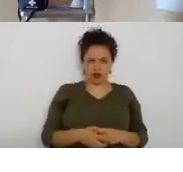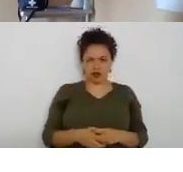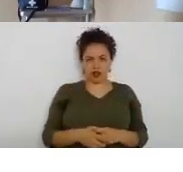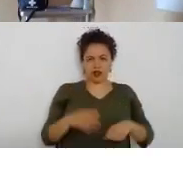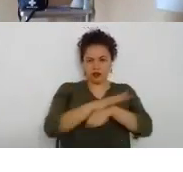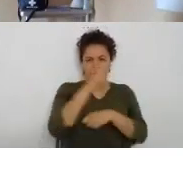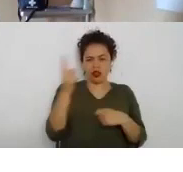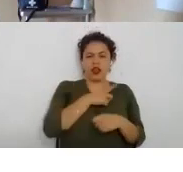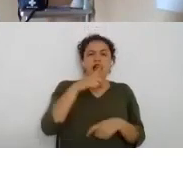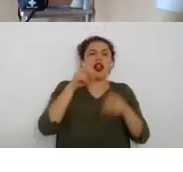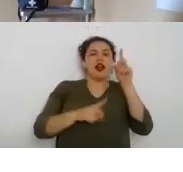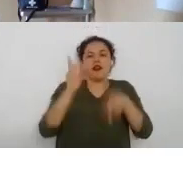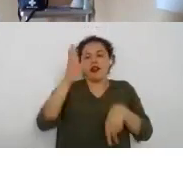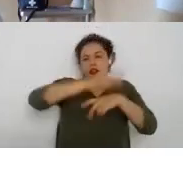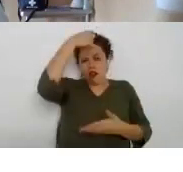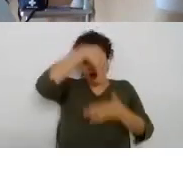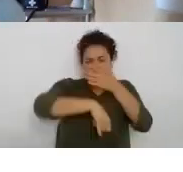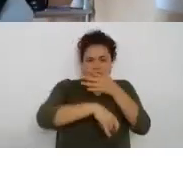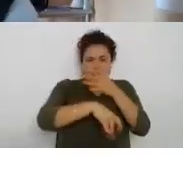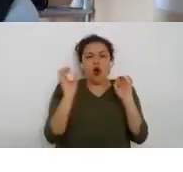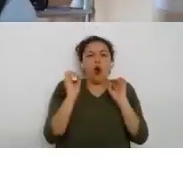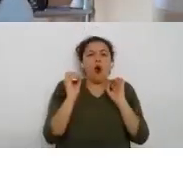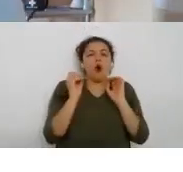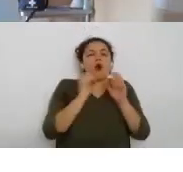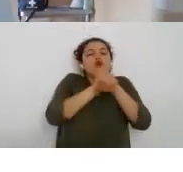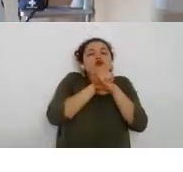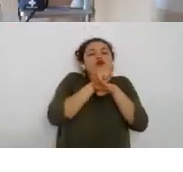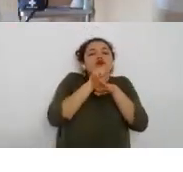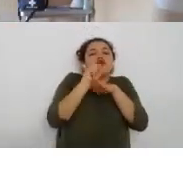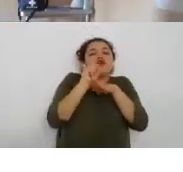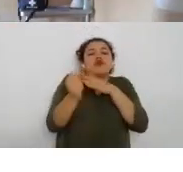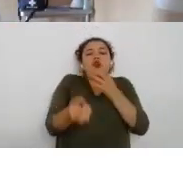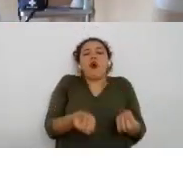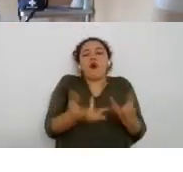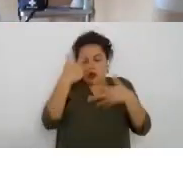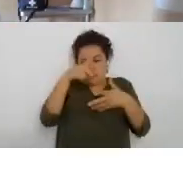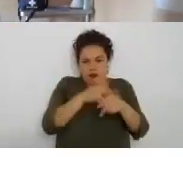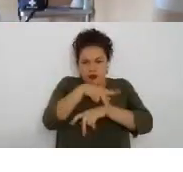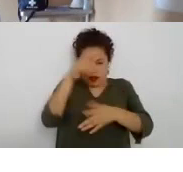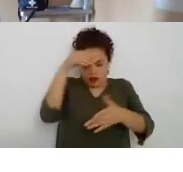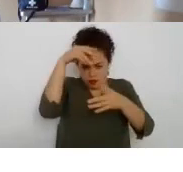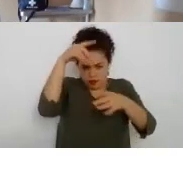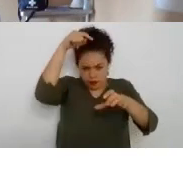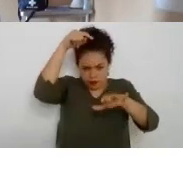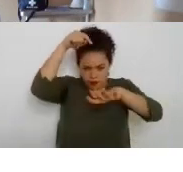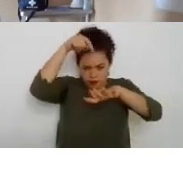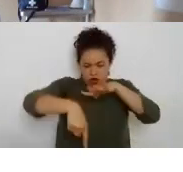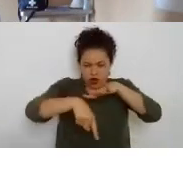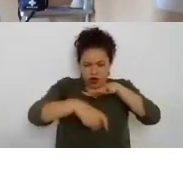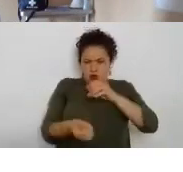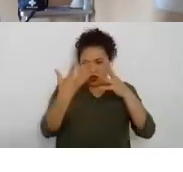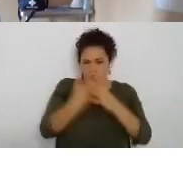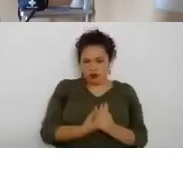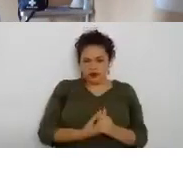de qué tan profunda, valga la redundancia, o qué tanto penetre en lo que es la piel, en las capas de la piel. ¿Ok?